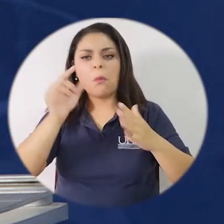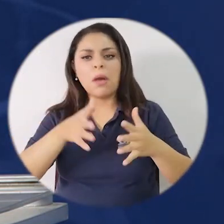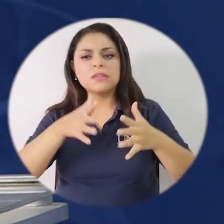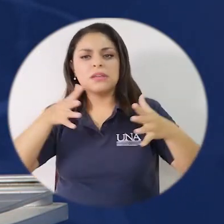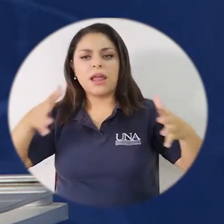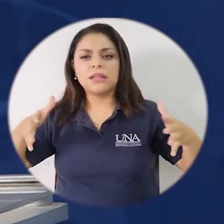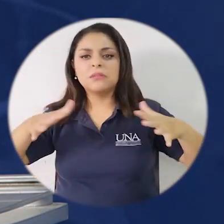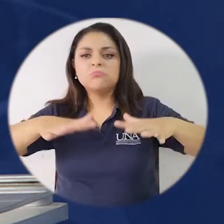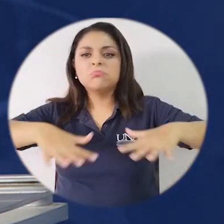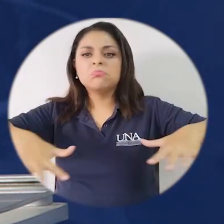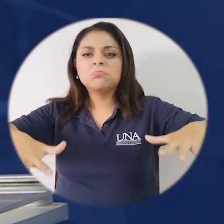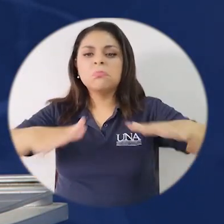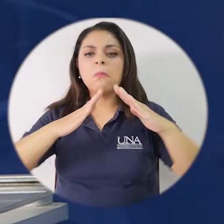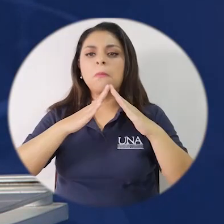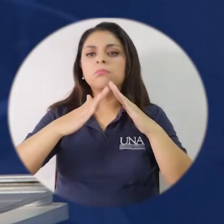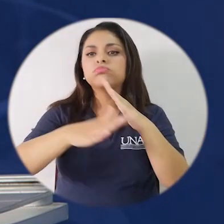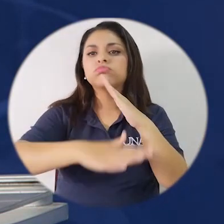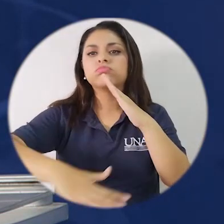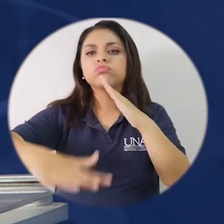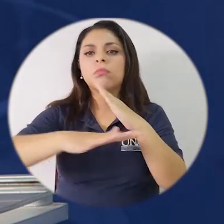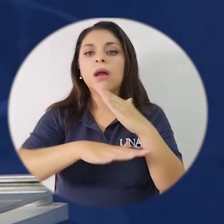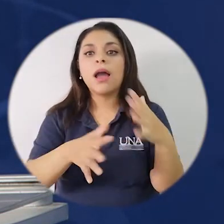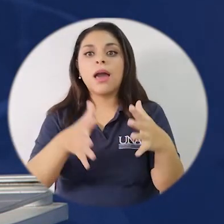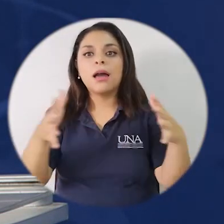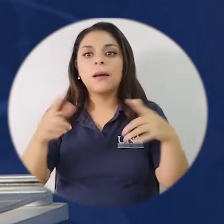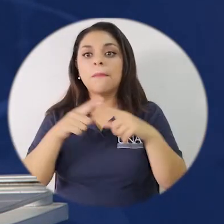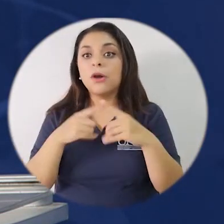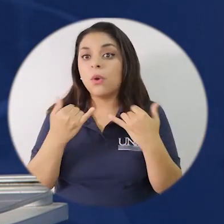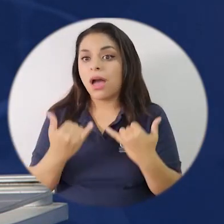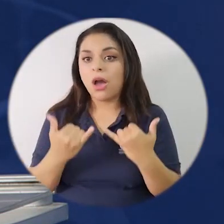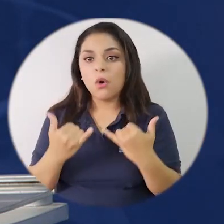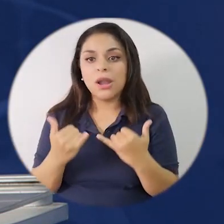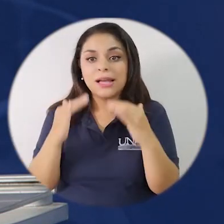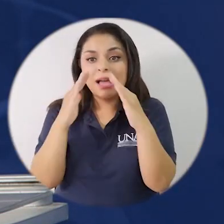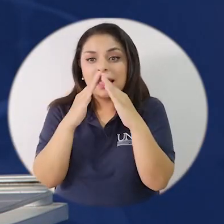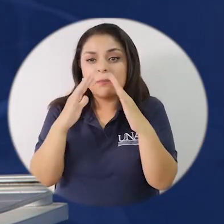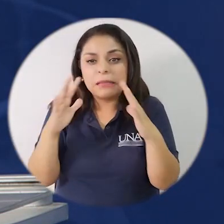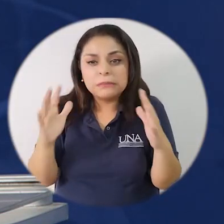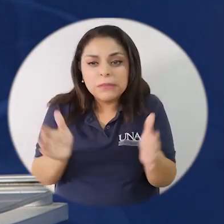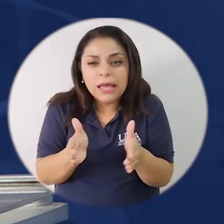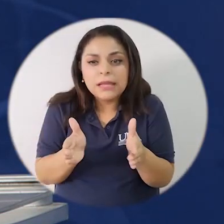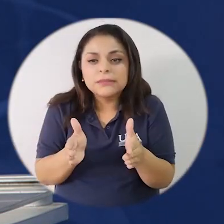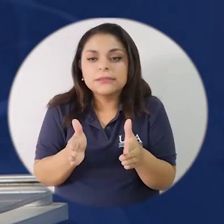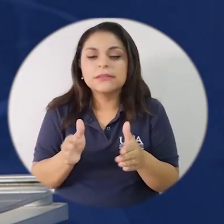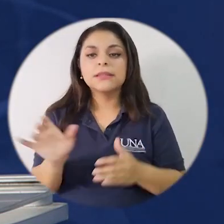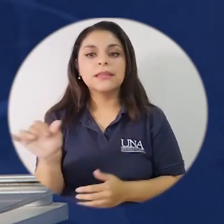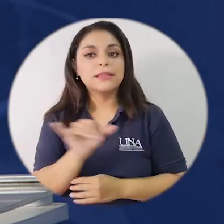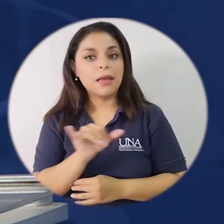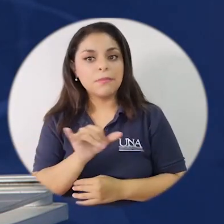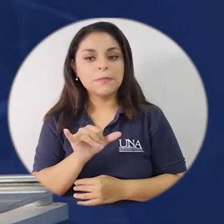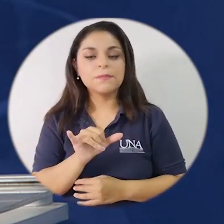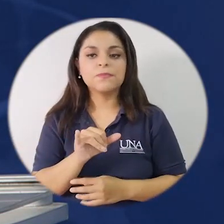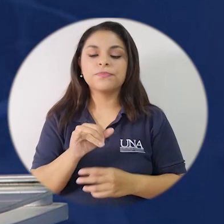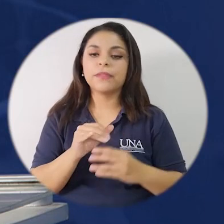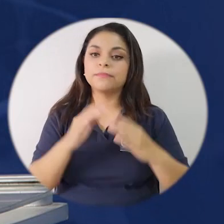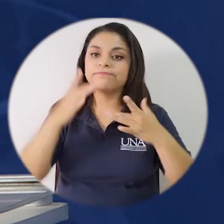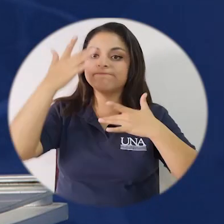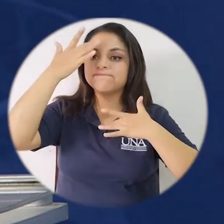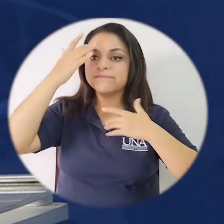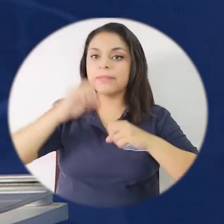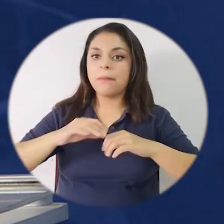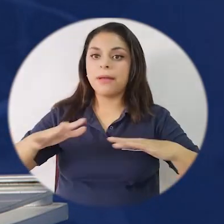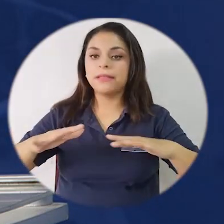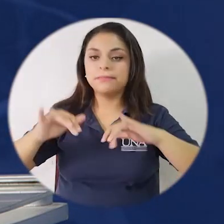más grandes para moverse, pero ahora vivimos en espacios más pequeños y además de eso, por el tema de la pandemia,